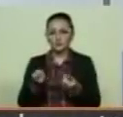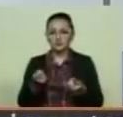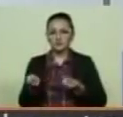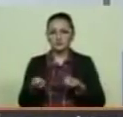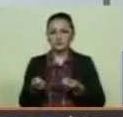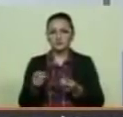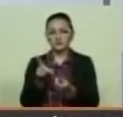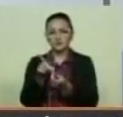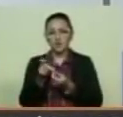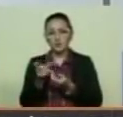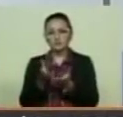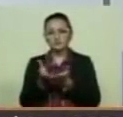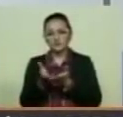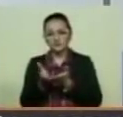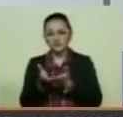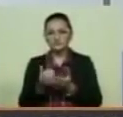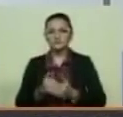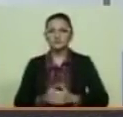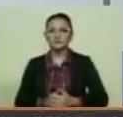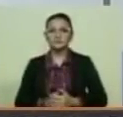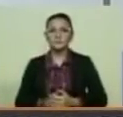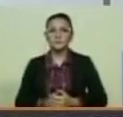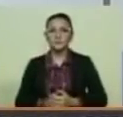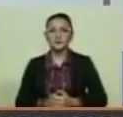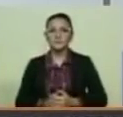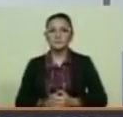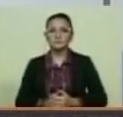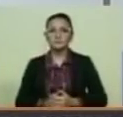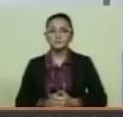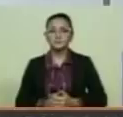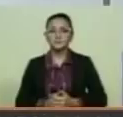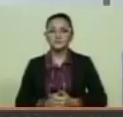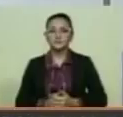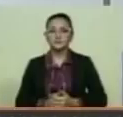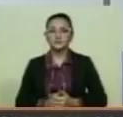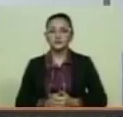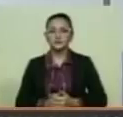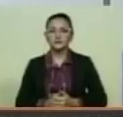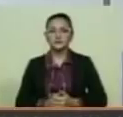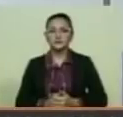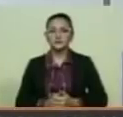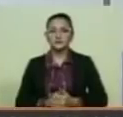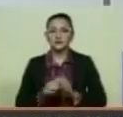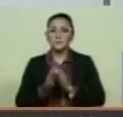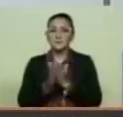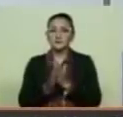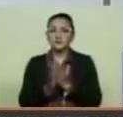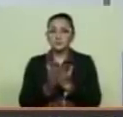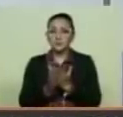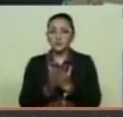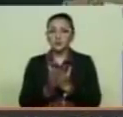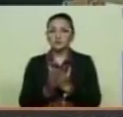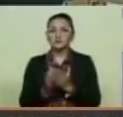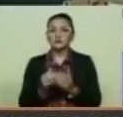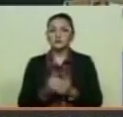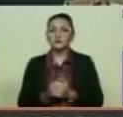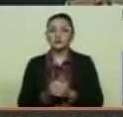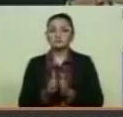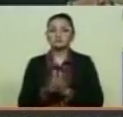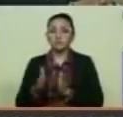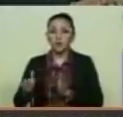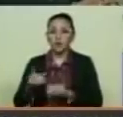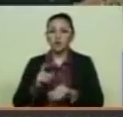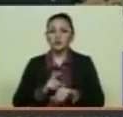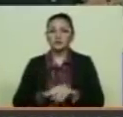económica, el cobro de los servicios que adelanta el Estado venezolano, en el caso específico los pasaportes expedidos, las prórrogas